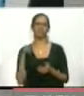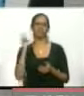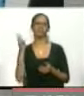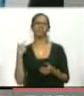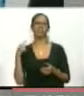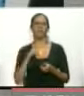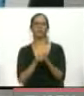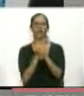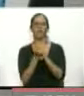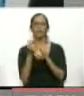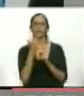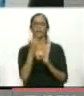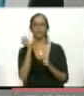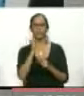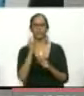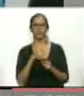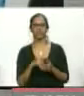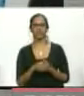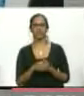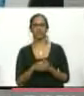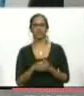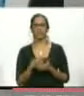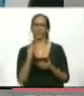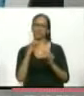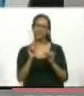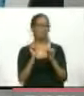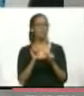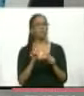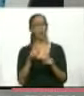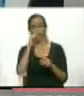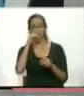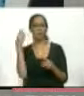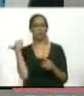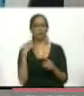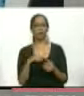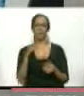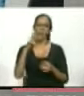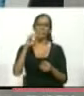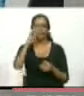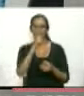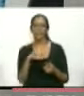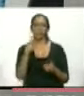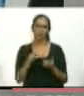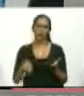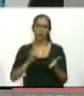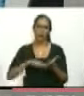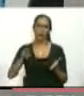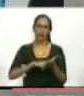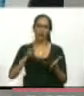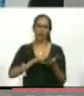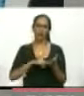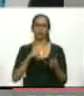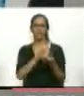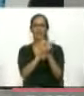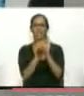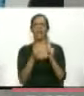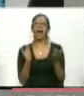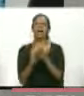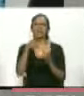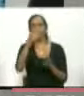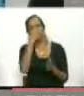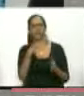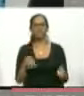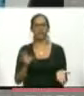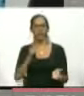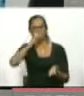tener un cambio los próximos meses y luego la persona del año pasado que lo cambió cuando tienes 20 años siendo la gente que los próximos meses tiene que cambiar hasta cuando agrupa ya sería